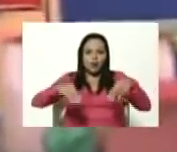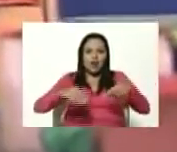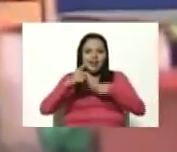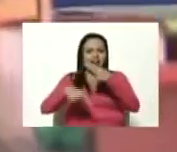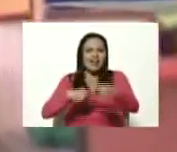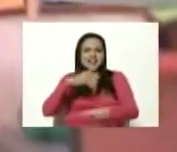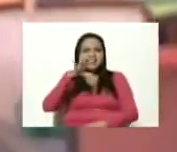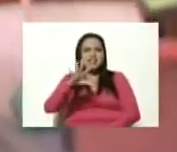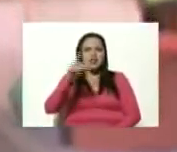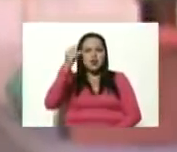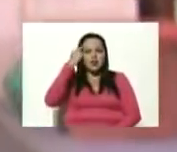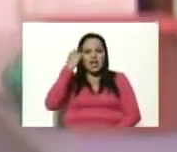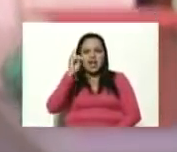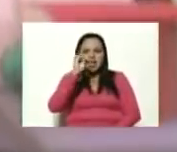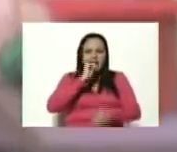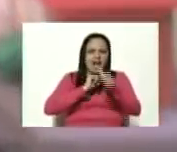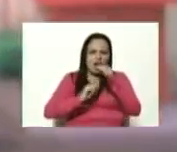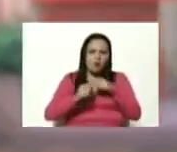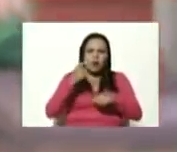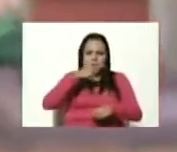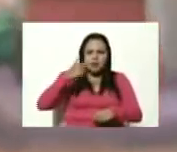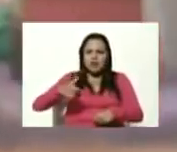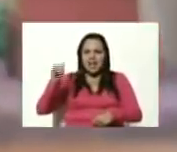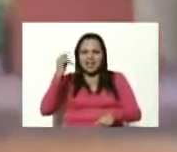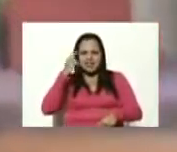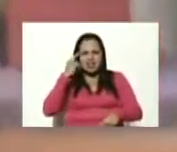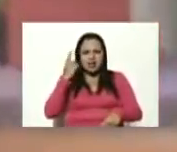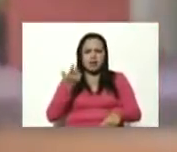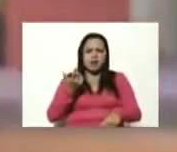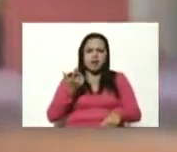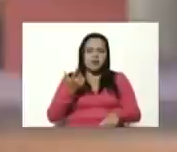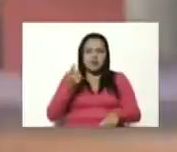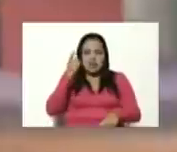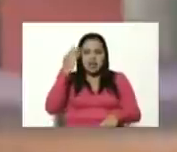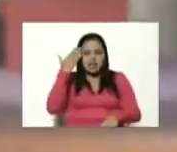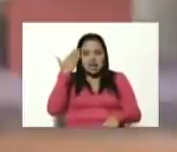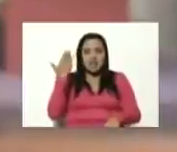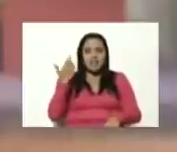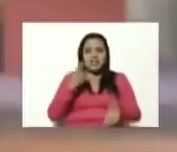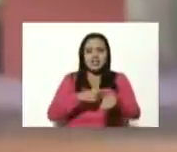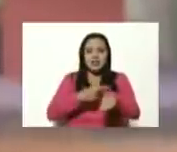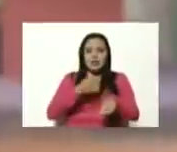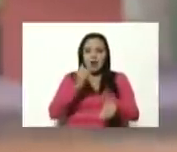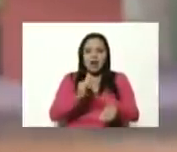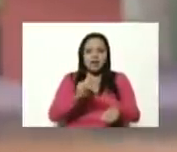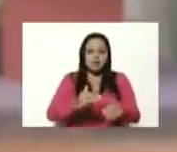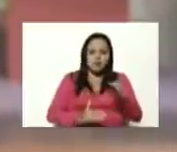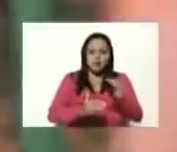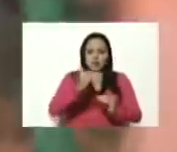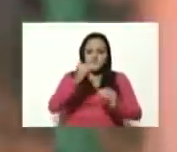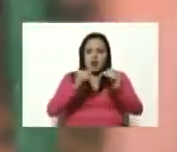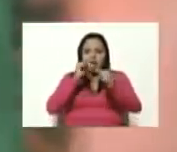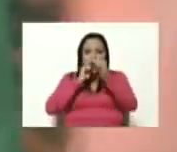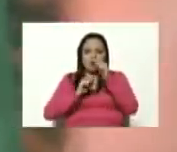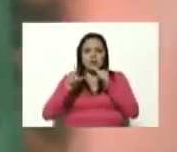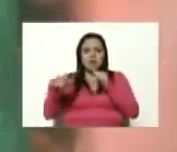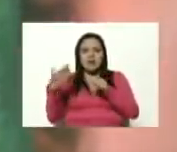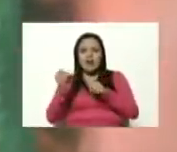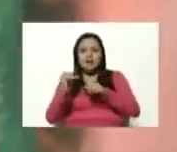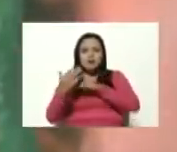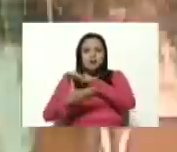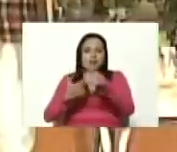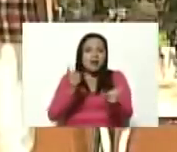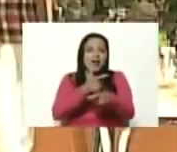días, presidente, a la gente le da tiempo para su llenado. Ahorita la problemática con el gas, estamos impulsando la